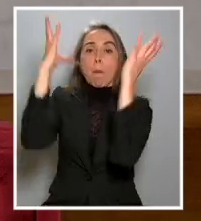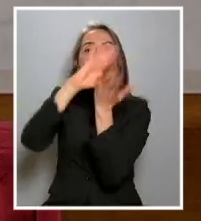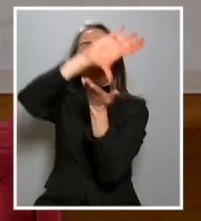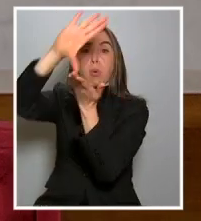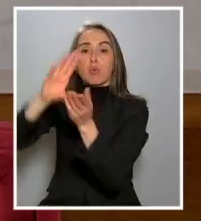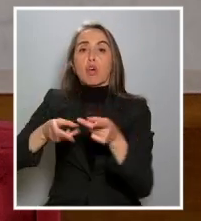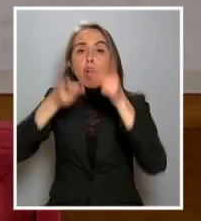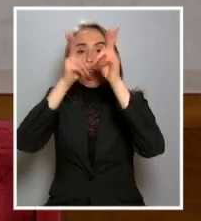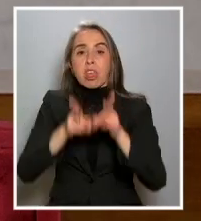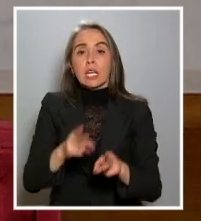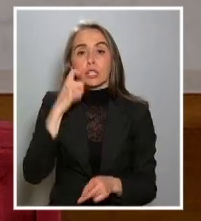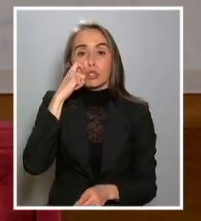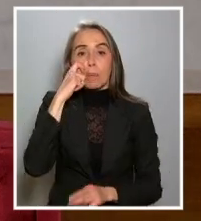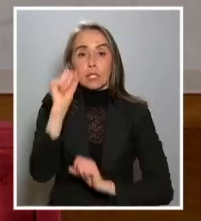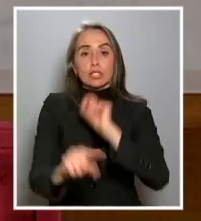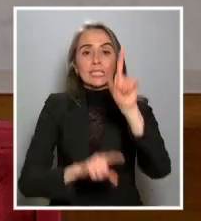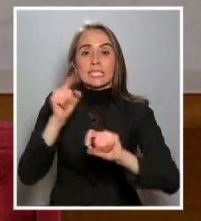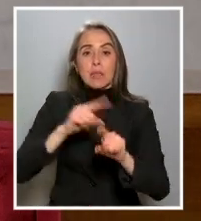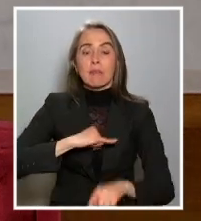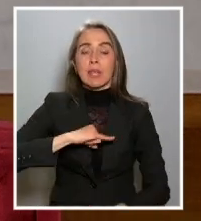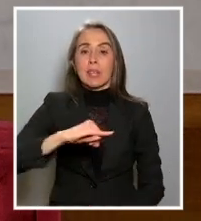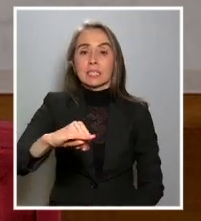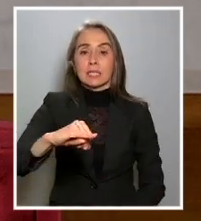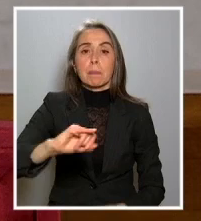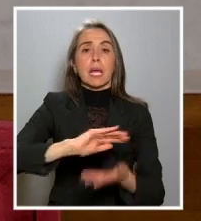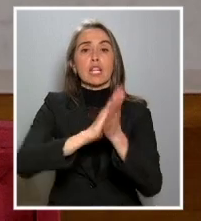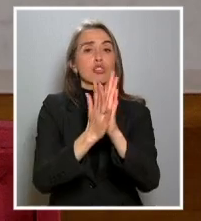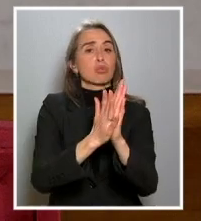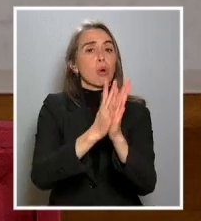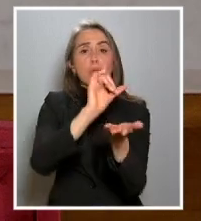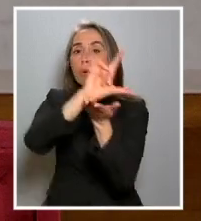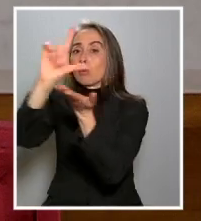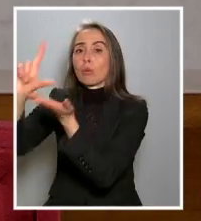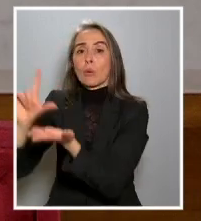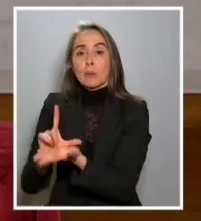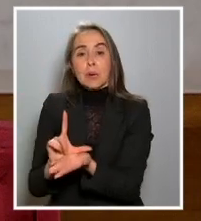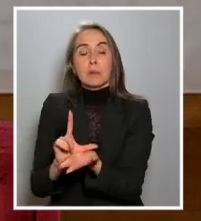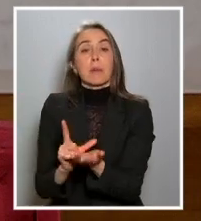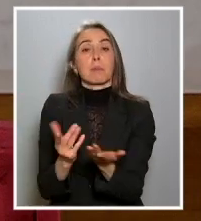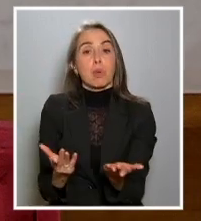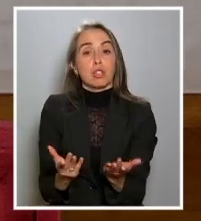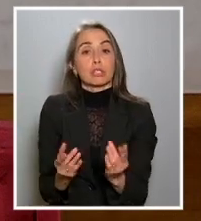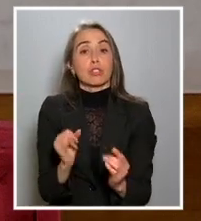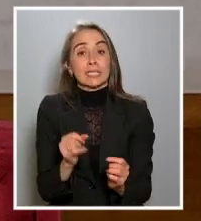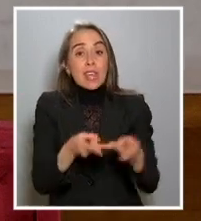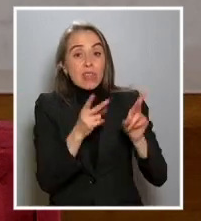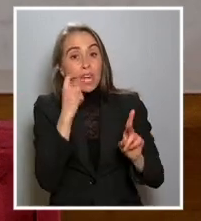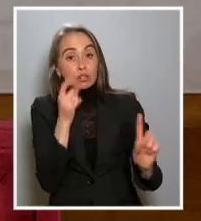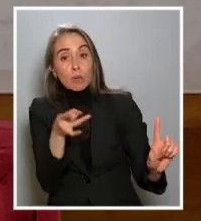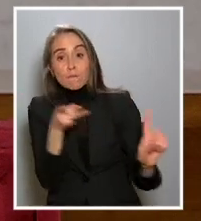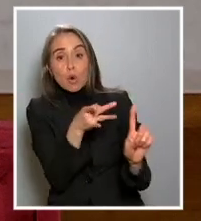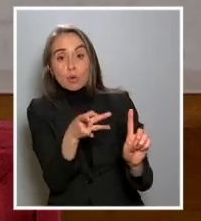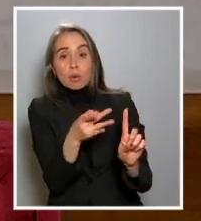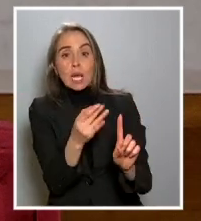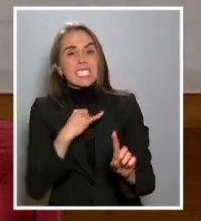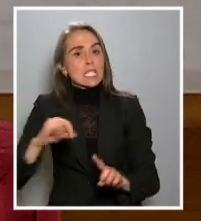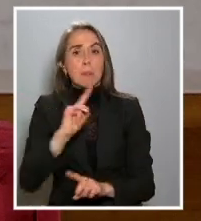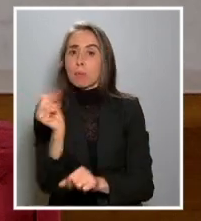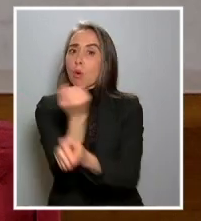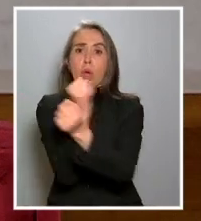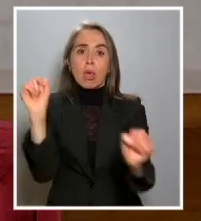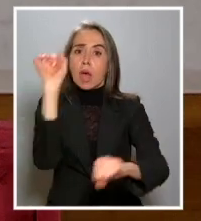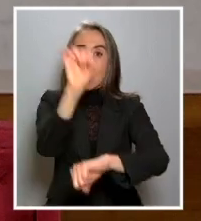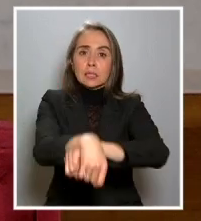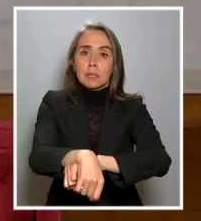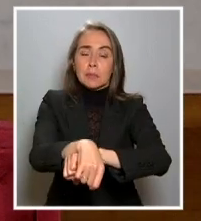humanos hay que defenderlos siempre y en todas partes. Y por lo tanto su vulneración es siempre inaceptable.